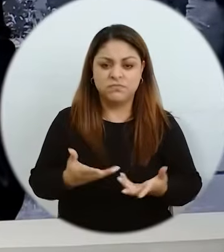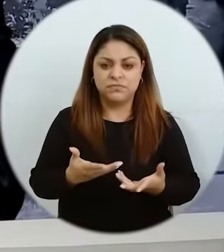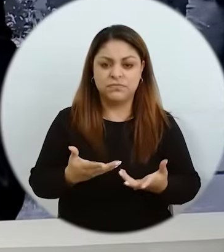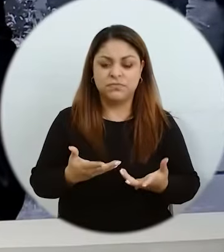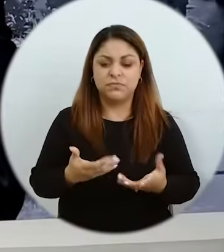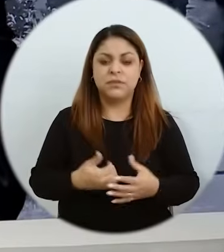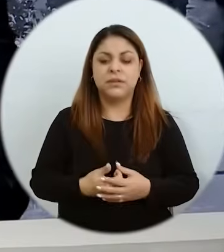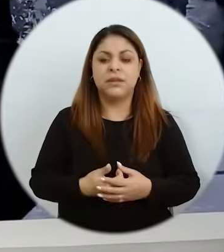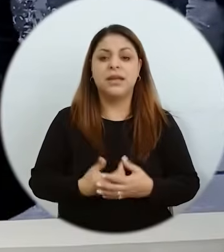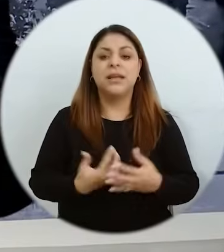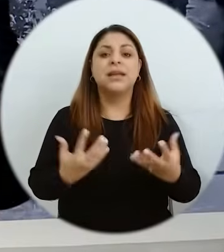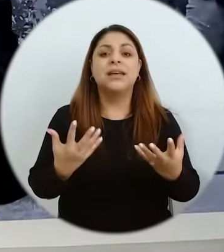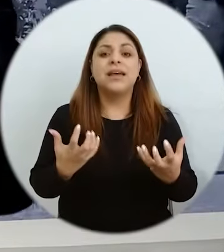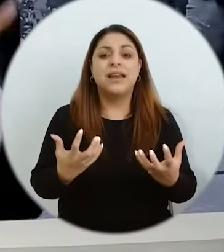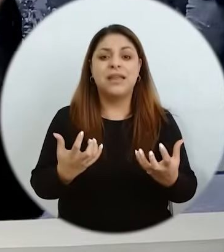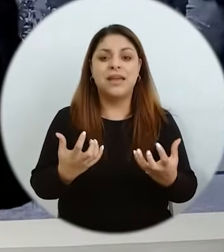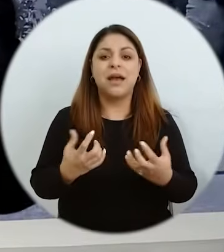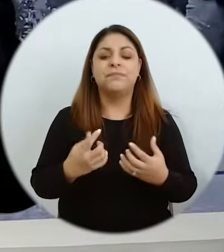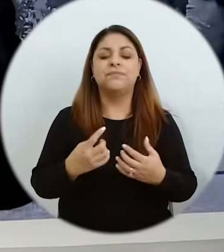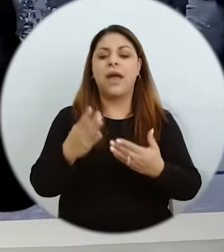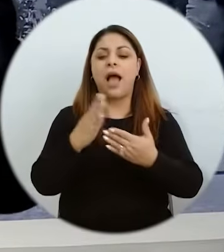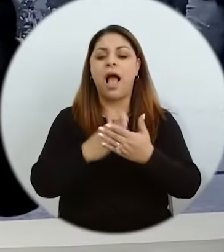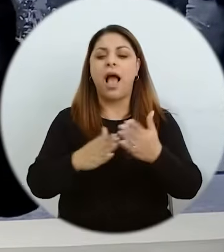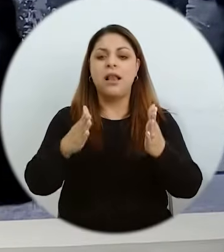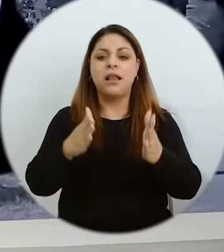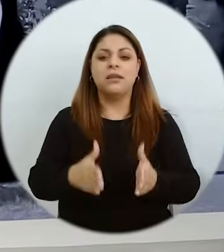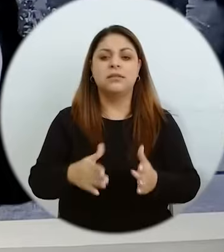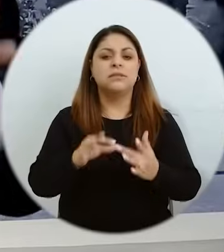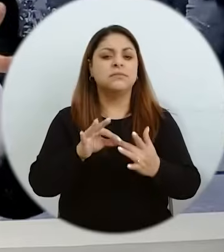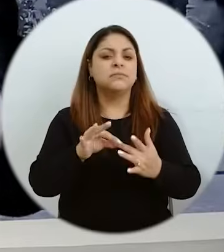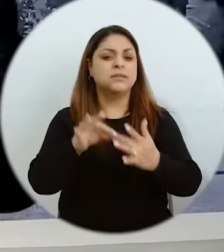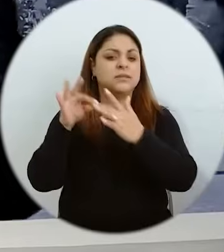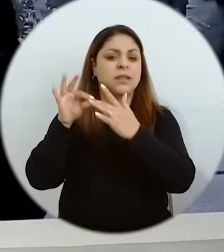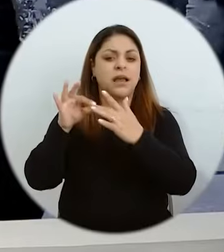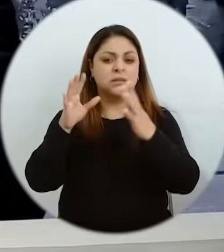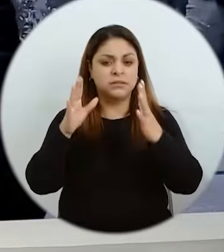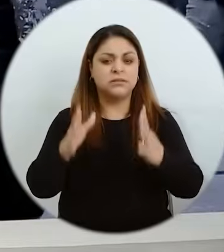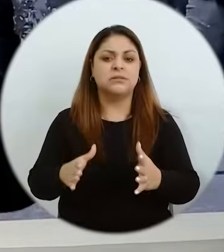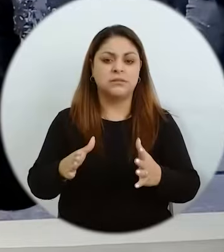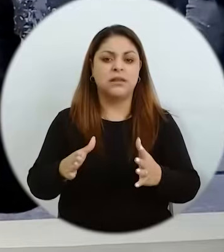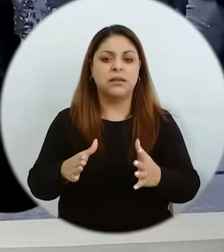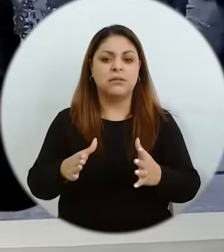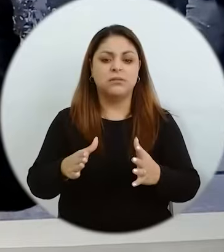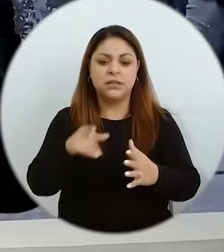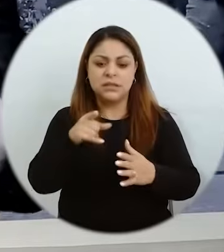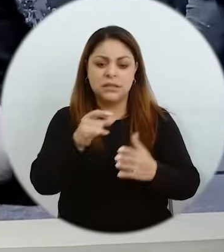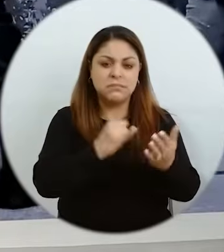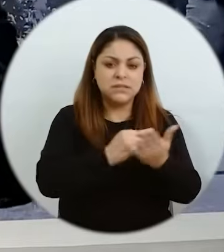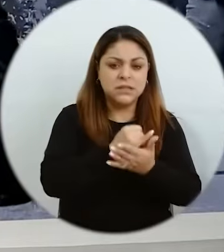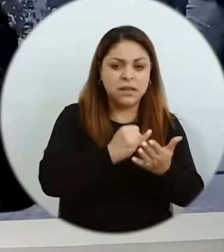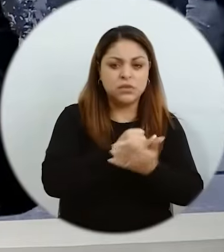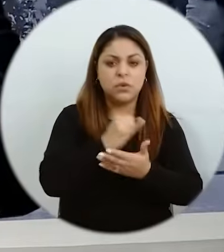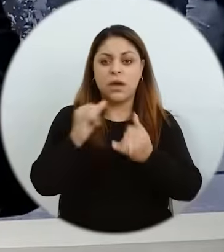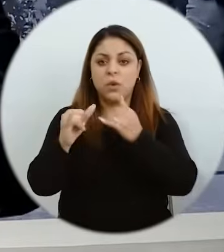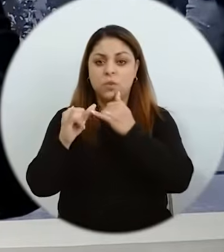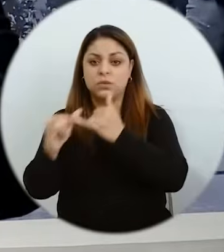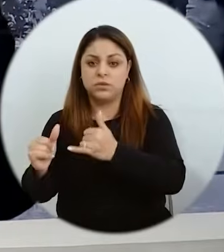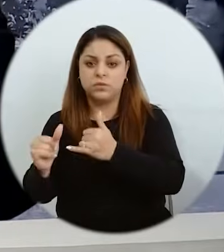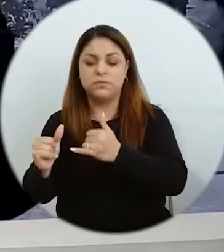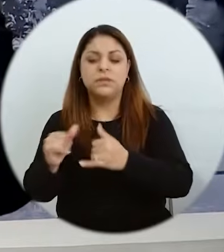hacer fue que hubiera alguien que se especializara en la investigación y acusación y otro